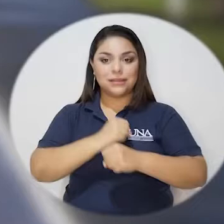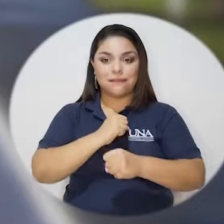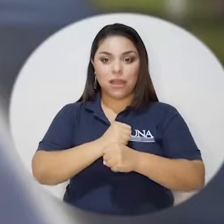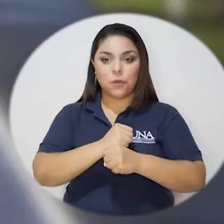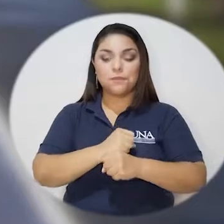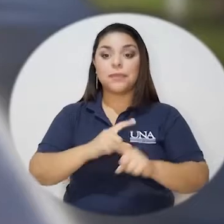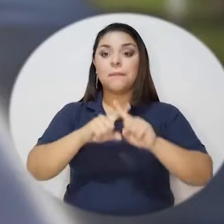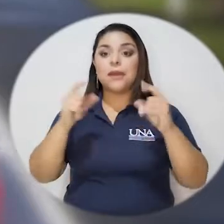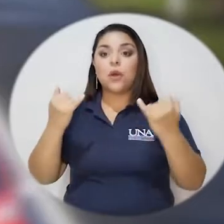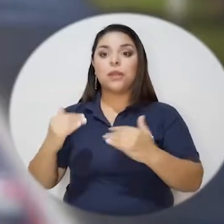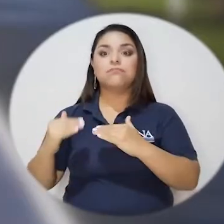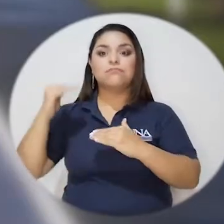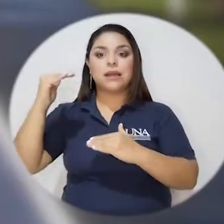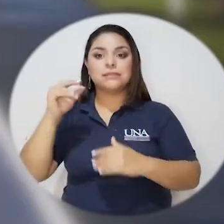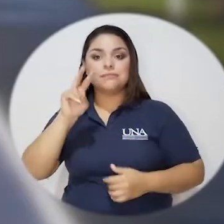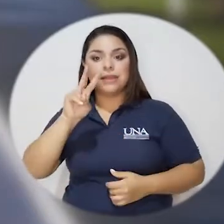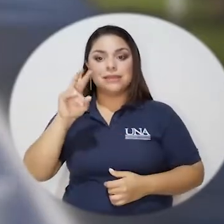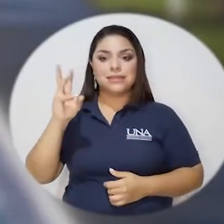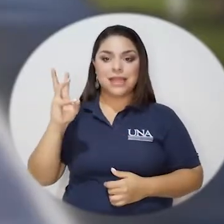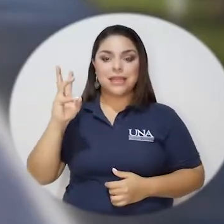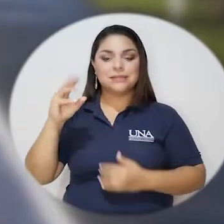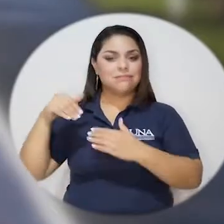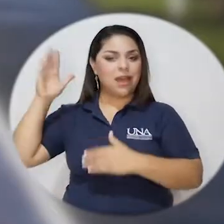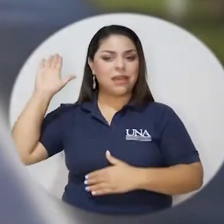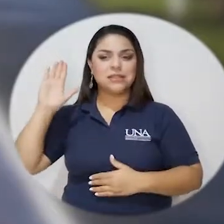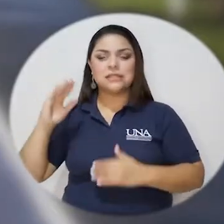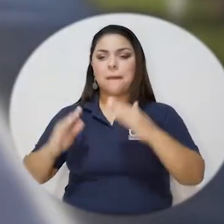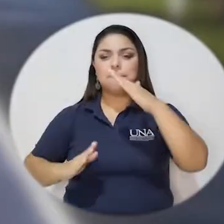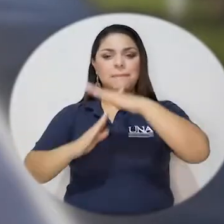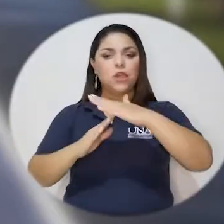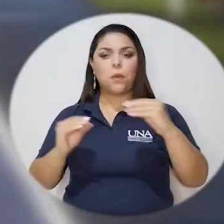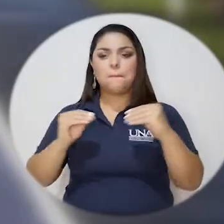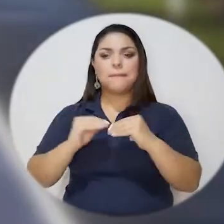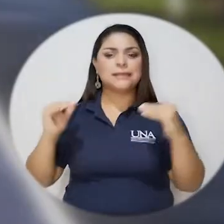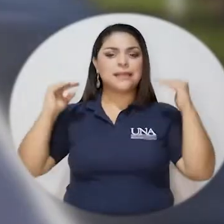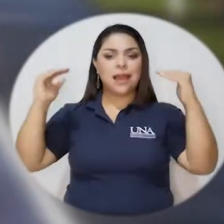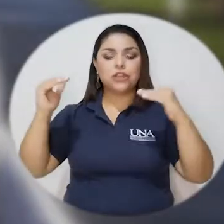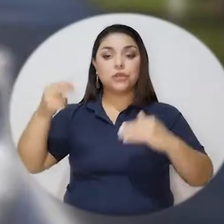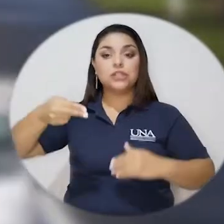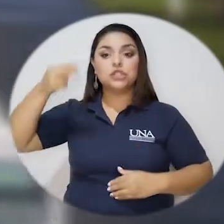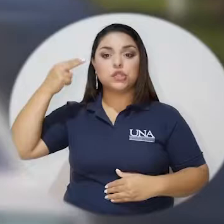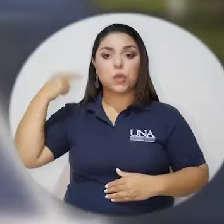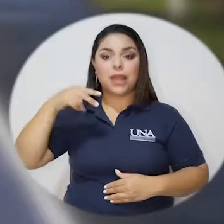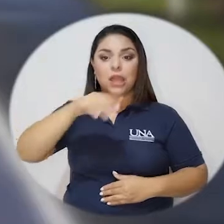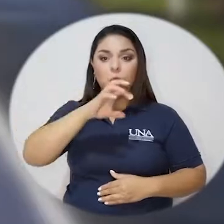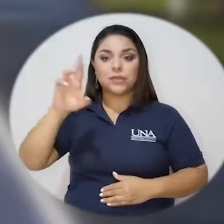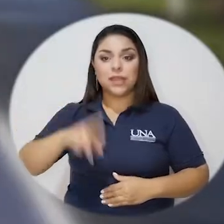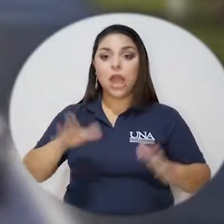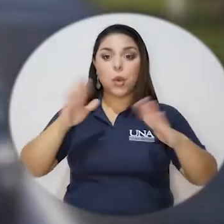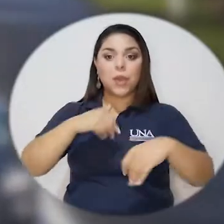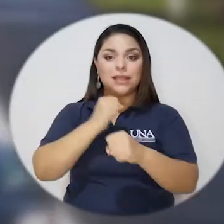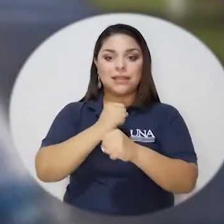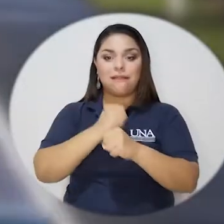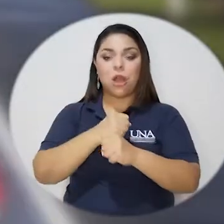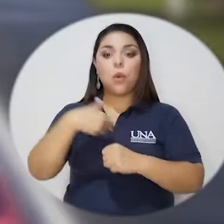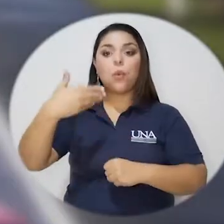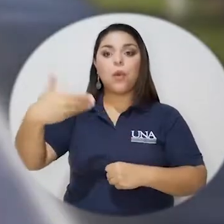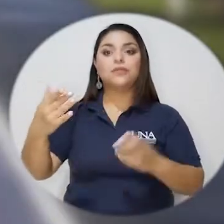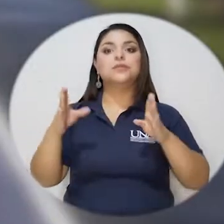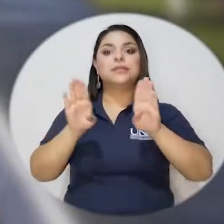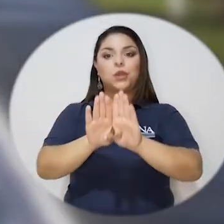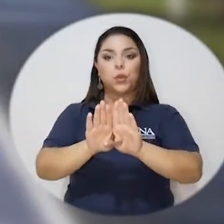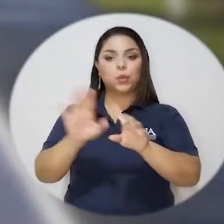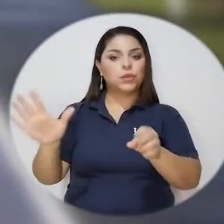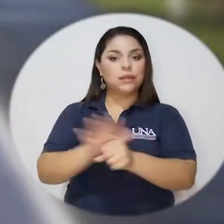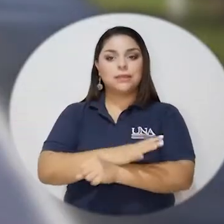llegó a 26 y resto, o sea que llegó al pico más alto que hemos tenido en la historia del desempleo en Costa Rica cuando se cerró, digamos,